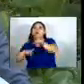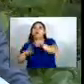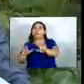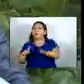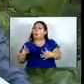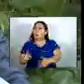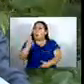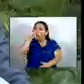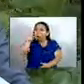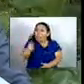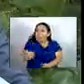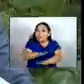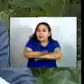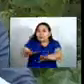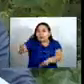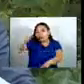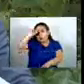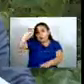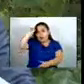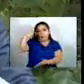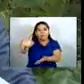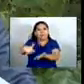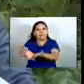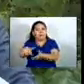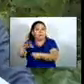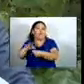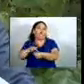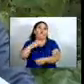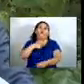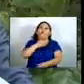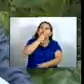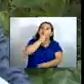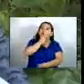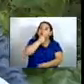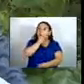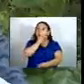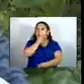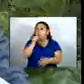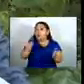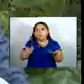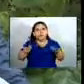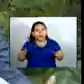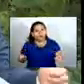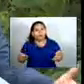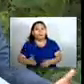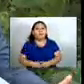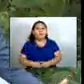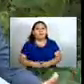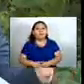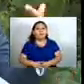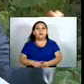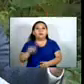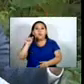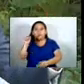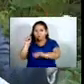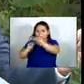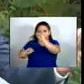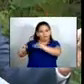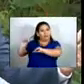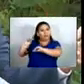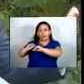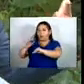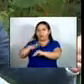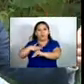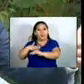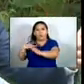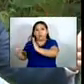falta un mes para las elecciones? Eso me parece muy sospechoso, ¿no? Así que lo que va a pasar es que como el vicio de forma ni la razón